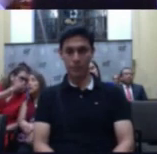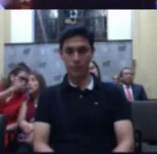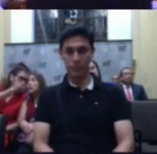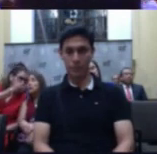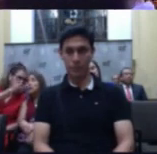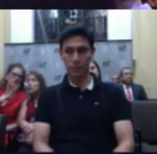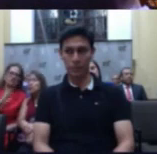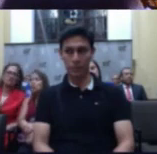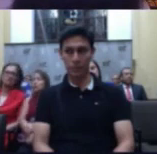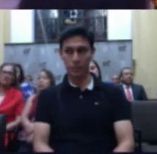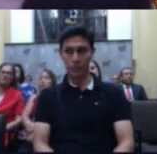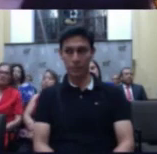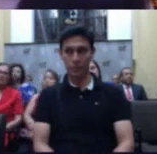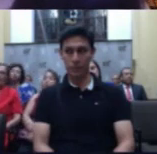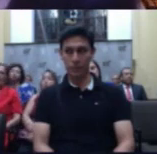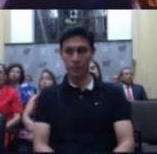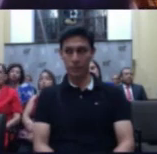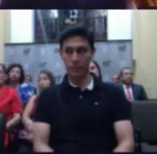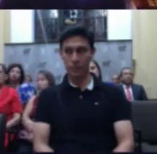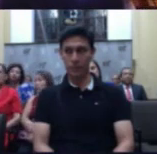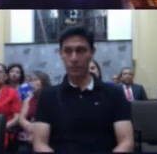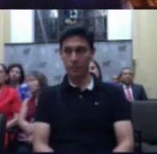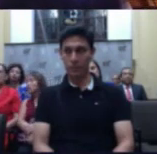da la siguiente ley transitoria.